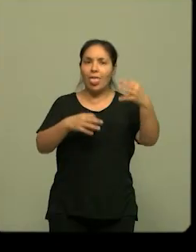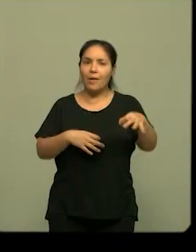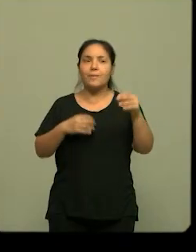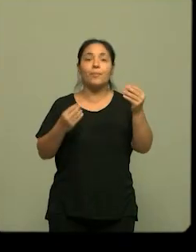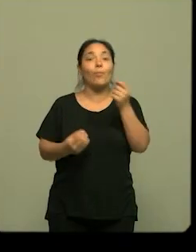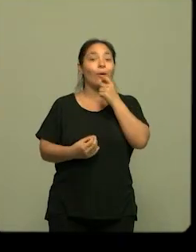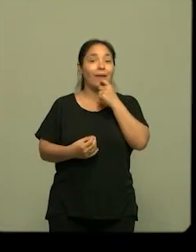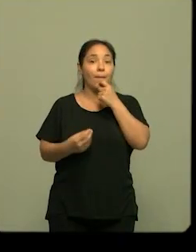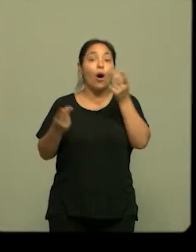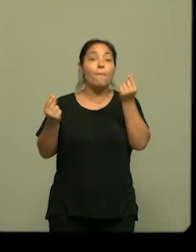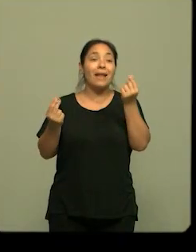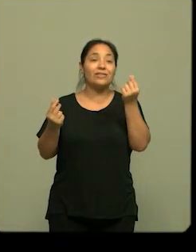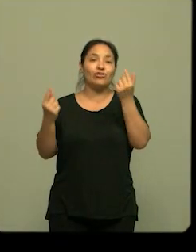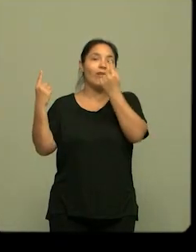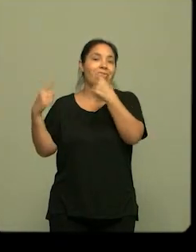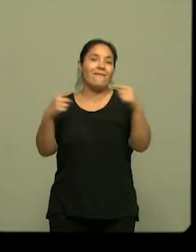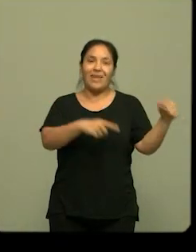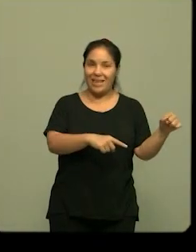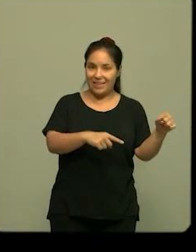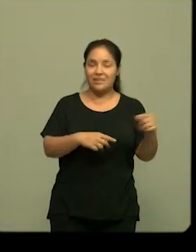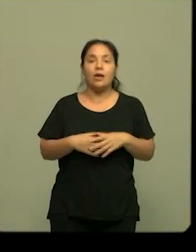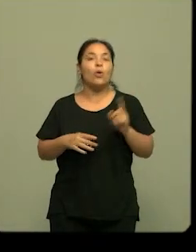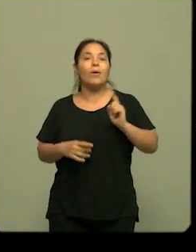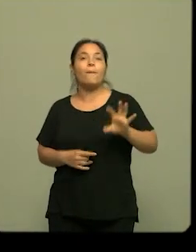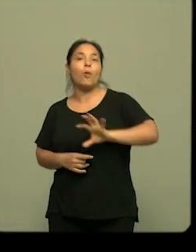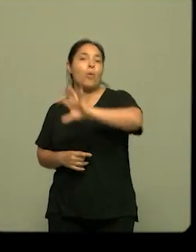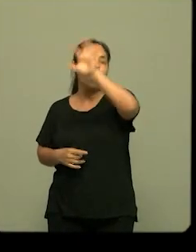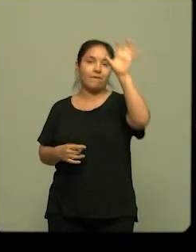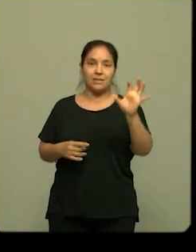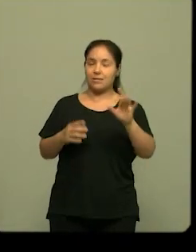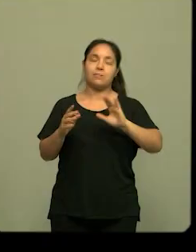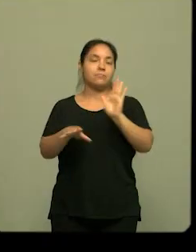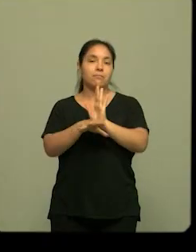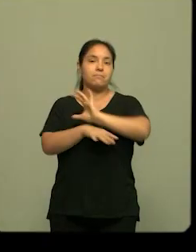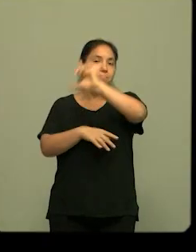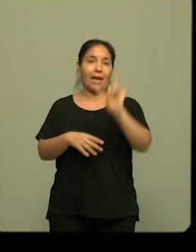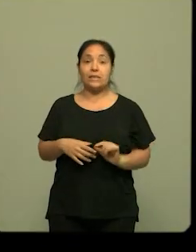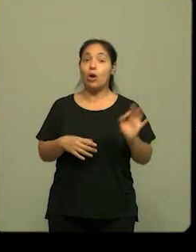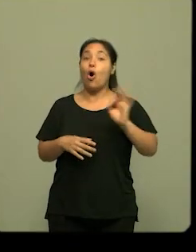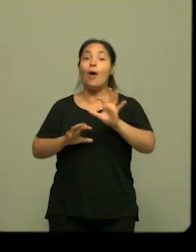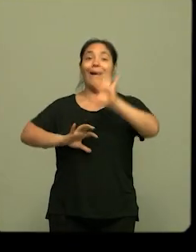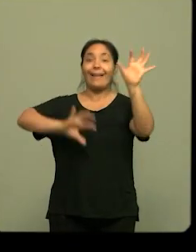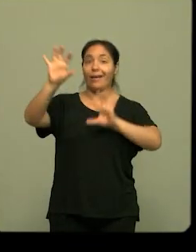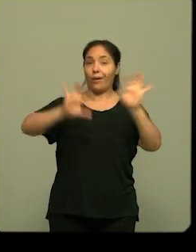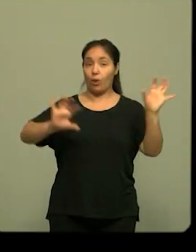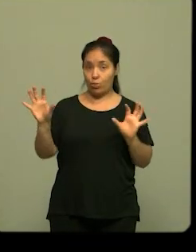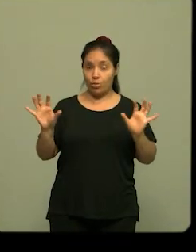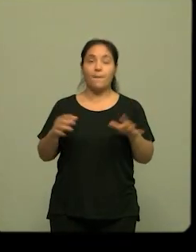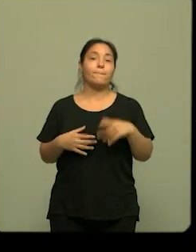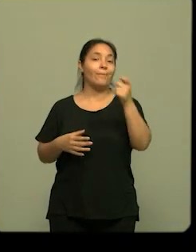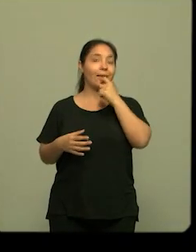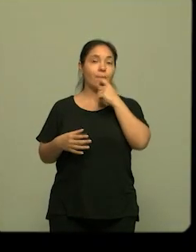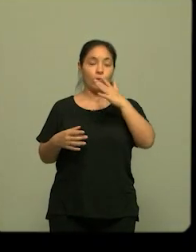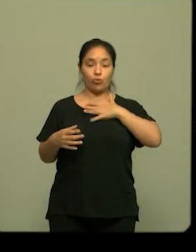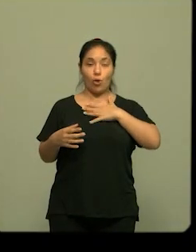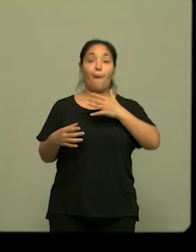los precios diferenciados, y esto no debería ser quizás por provincias, debería ser a nivel país, ¿no? claro. O a nivel región, decir, bueno, ¿cuánto me sale a mí por